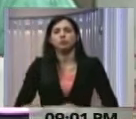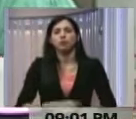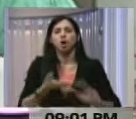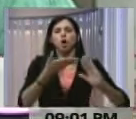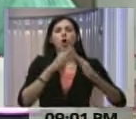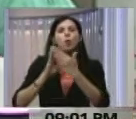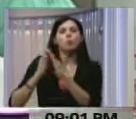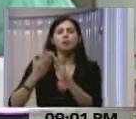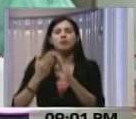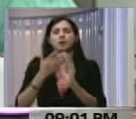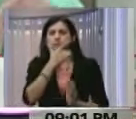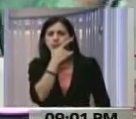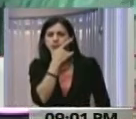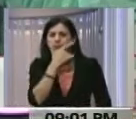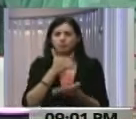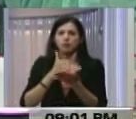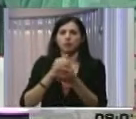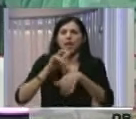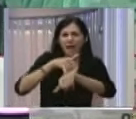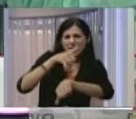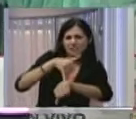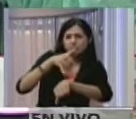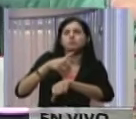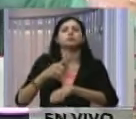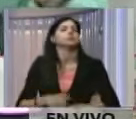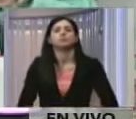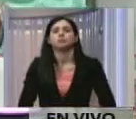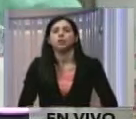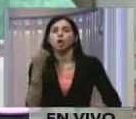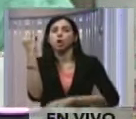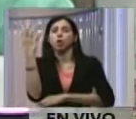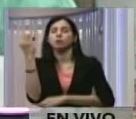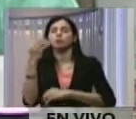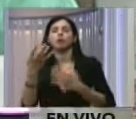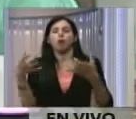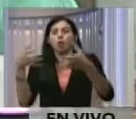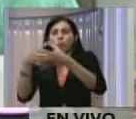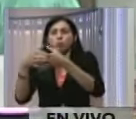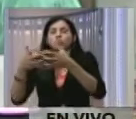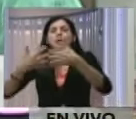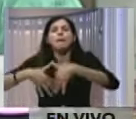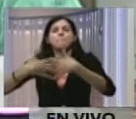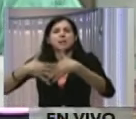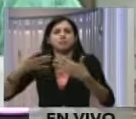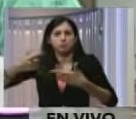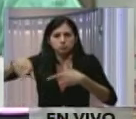comunidad sexodiversa, Congreso de la comunidad empresarial del país,